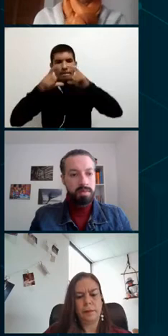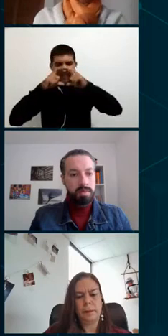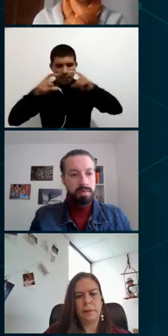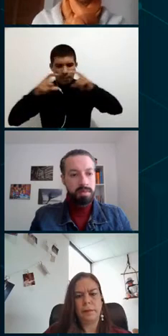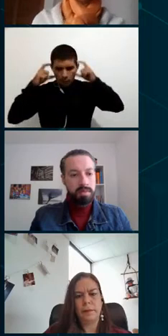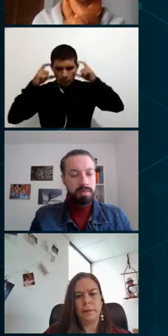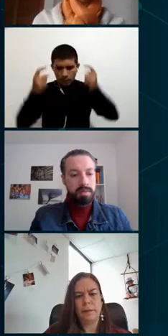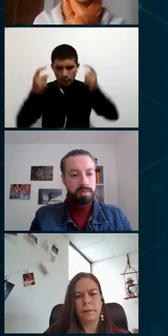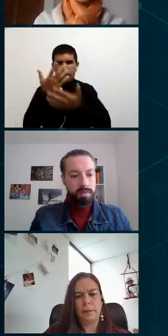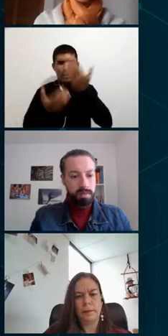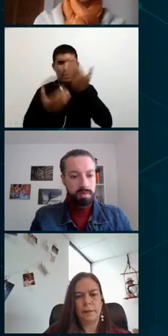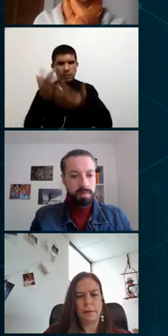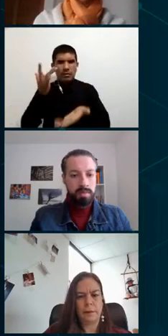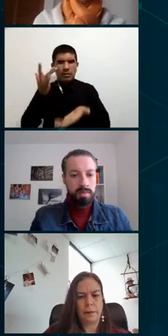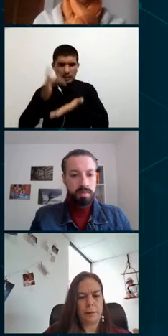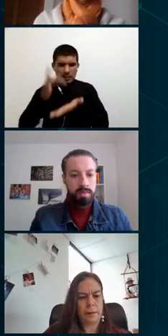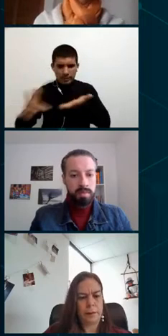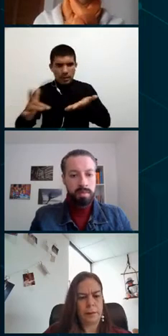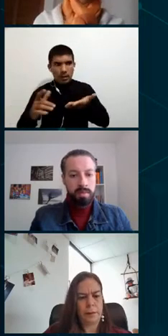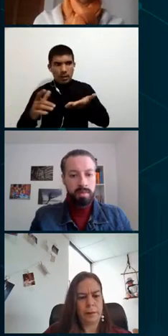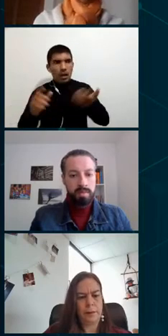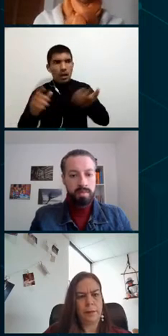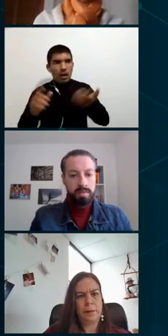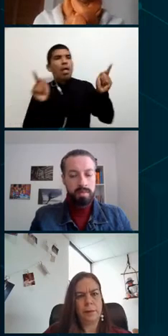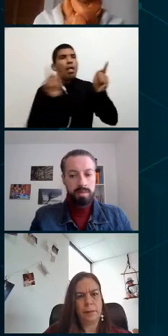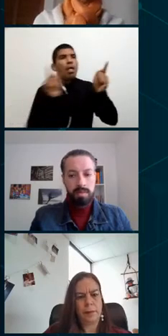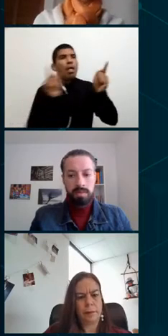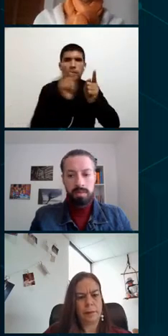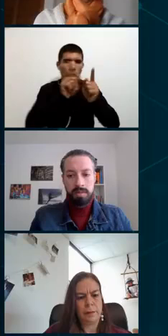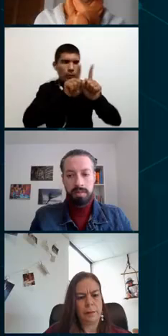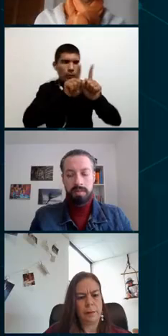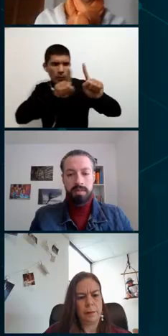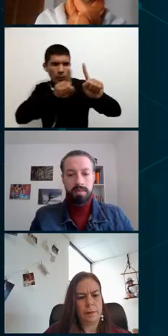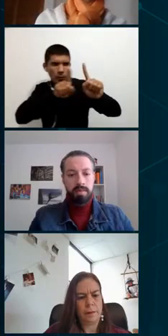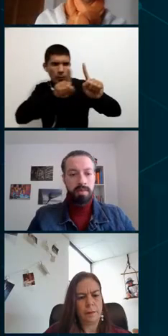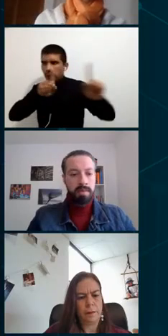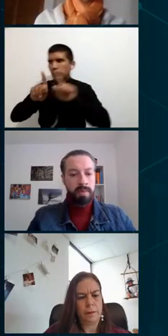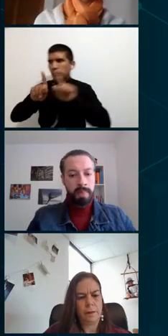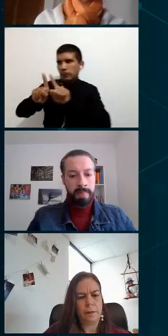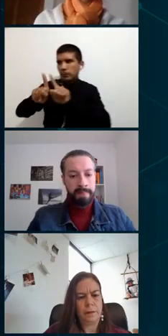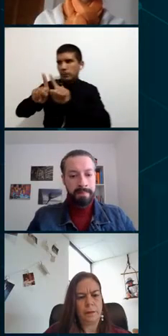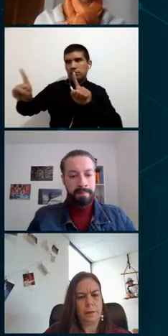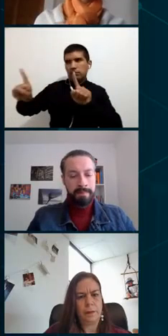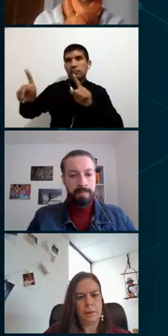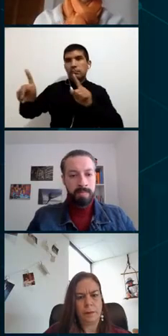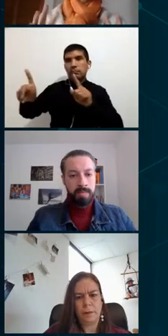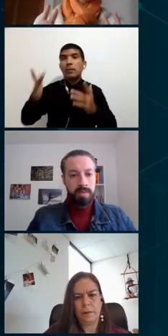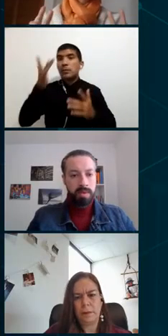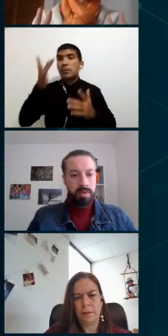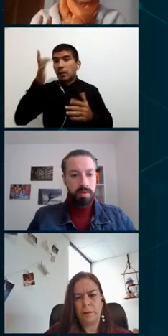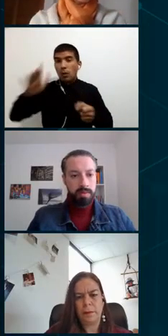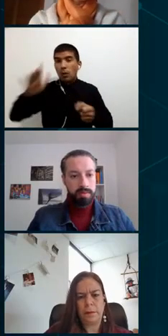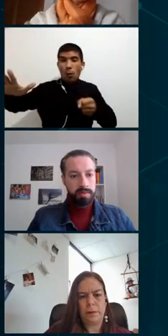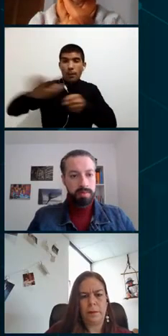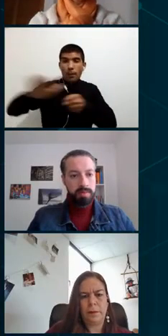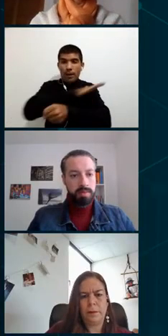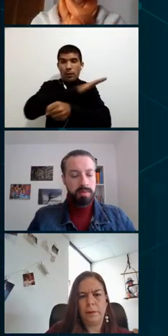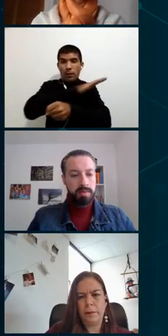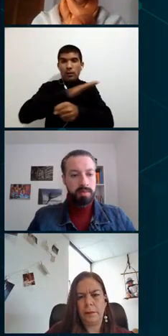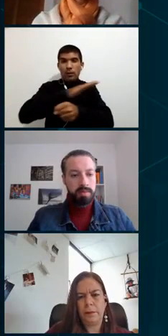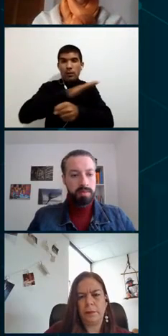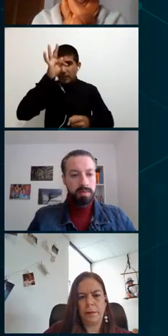un nuevo incremento, digamos, de ocupación de las UCI de la ciudad, que es como lo que más nos ha, por así decirlo,